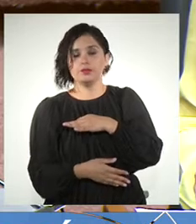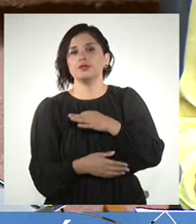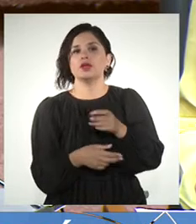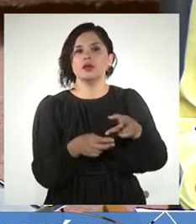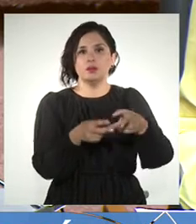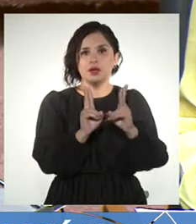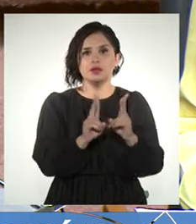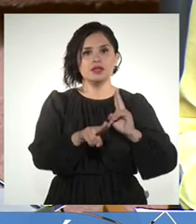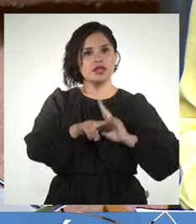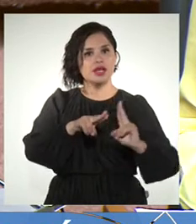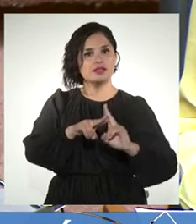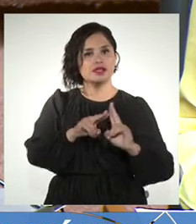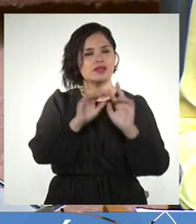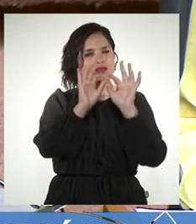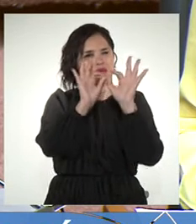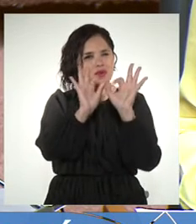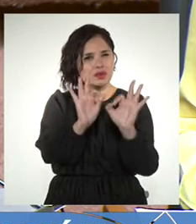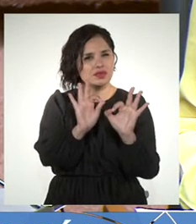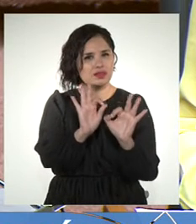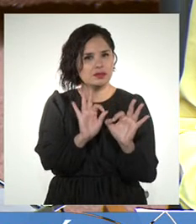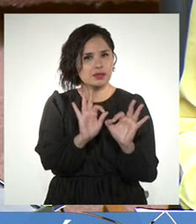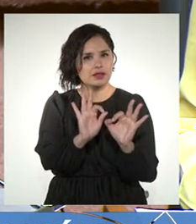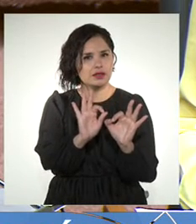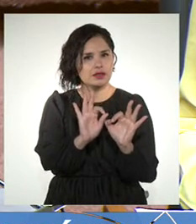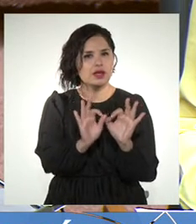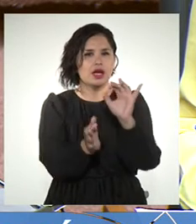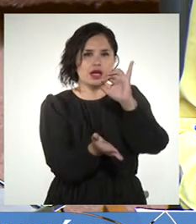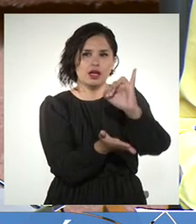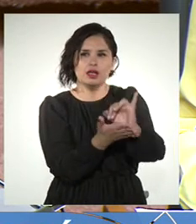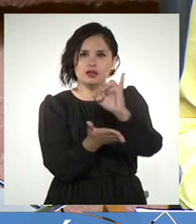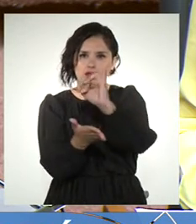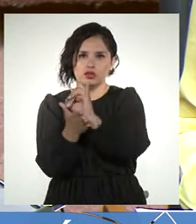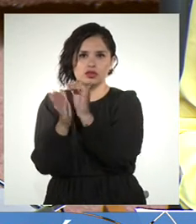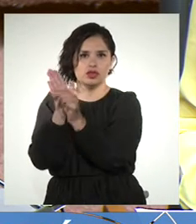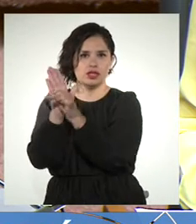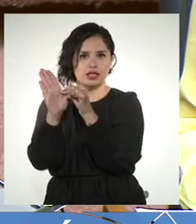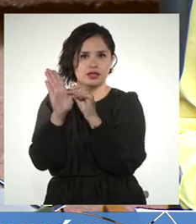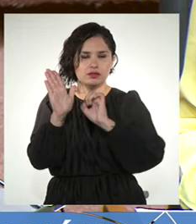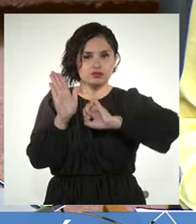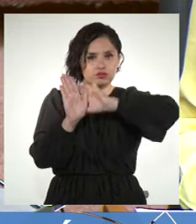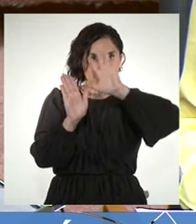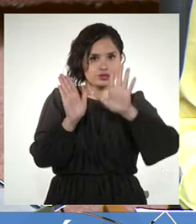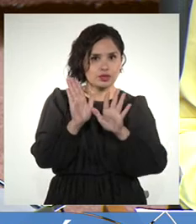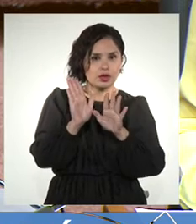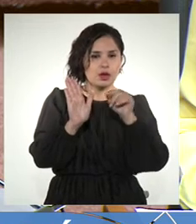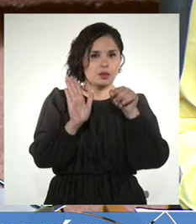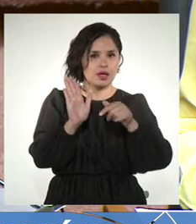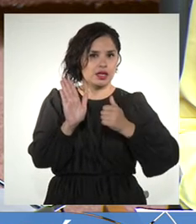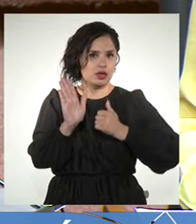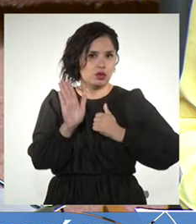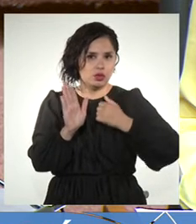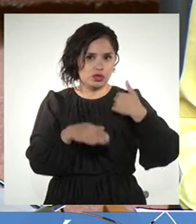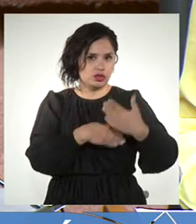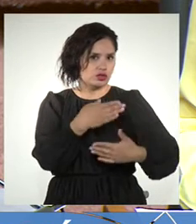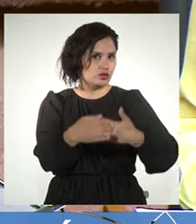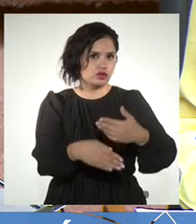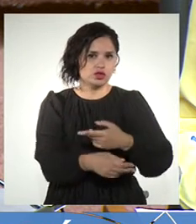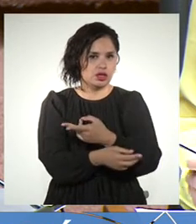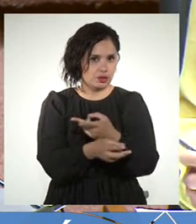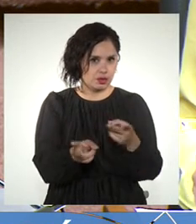faculta realizar exclusivamente a las entidades mencionadas en el artículo 3 para que el cumplimiento de sus funciones